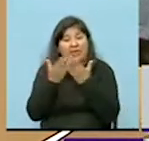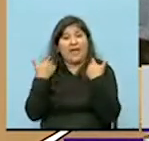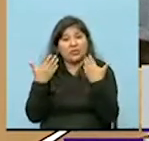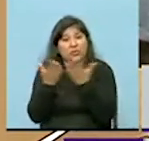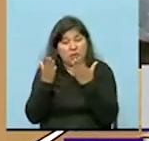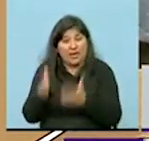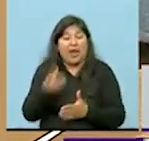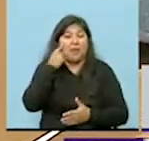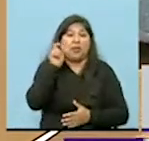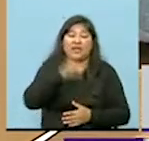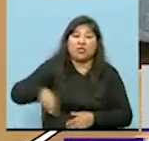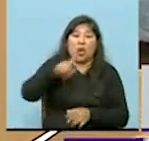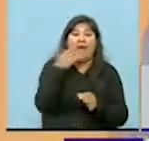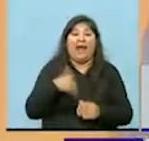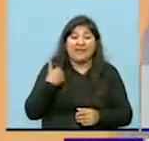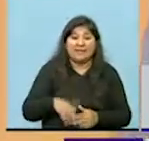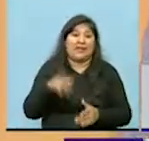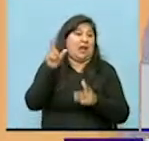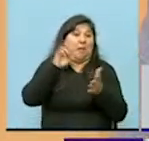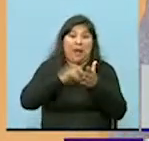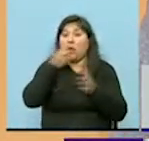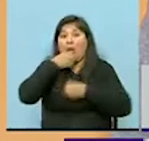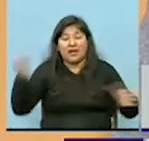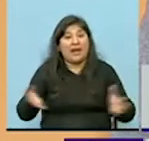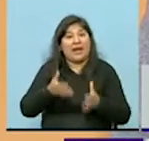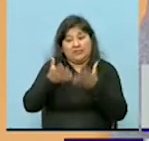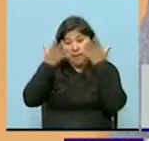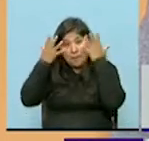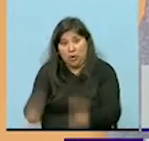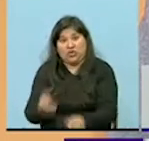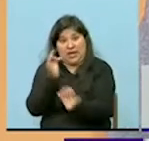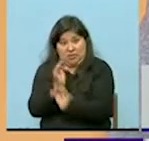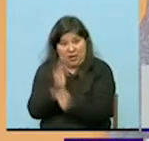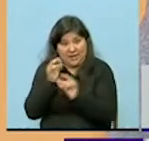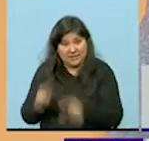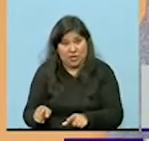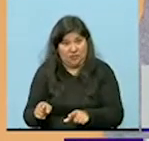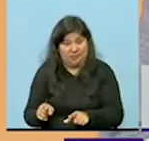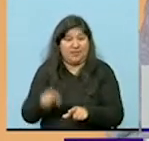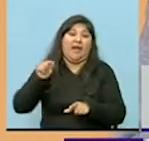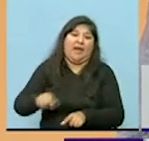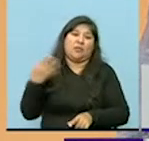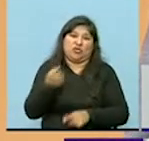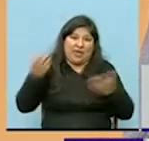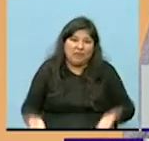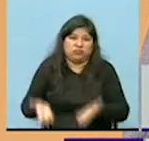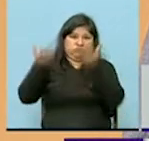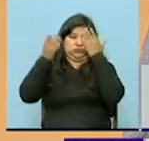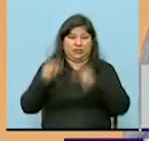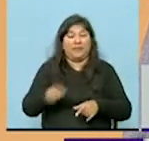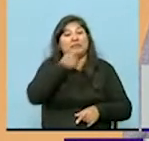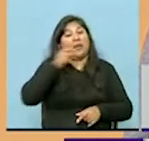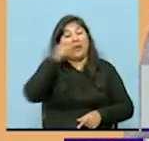siendo rico a largo plazo yo creo que un proyecto destruir la universidad pública es pensar en un país con una élite del